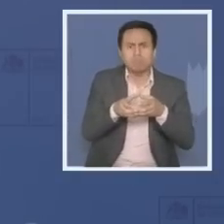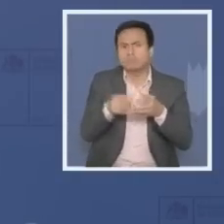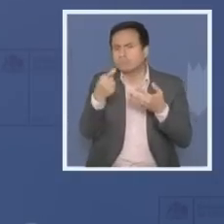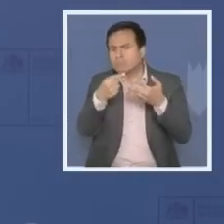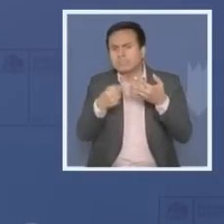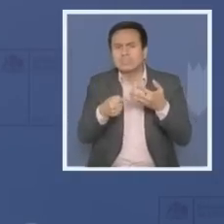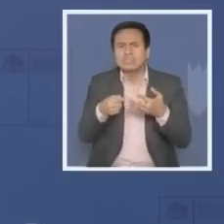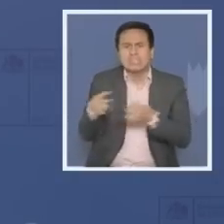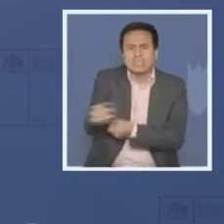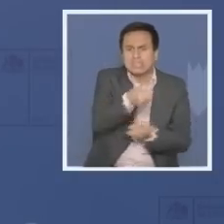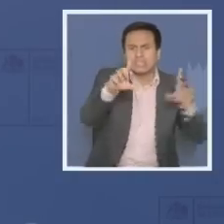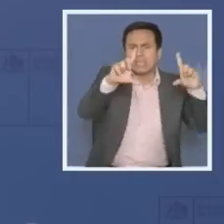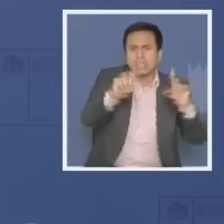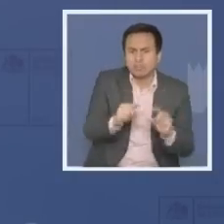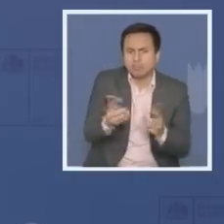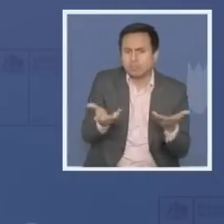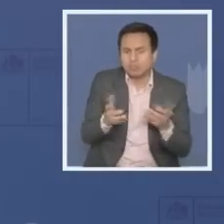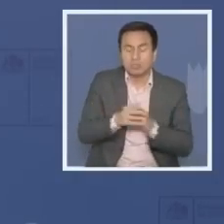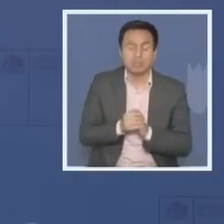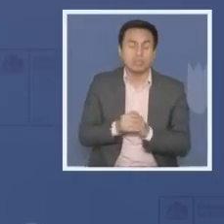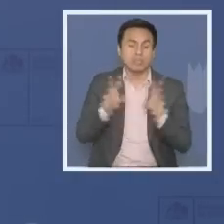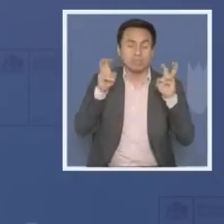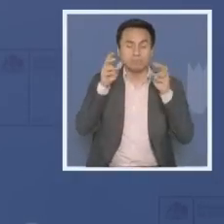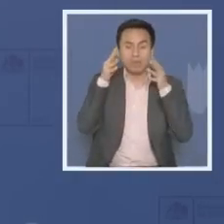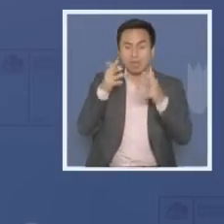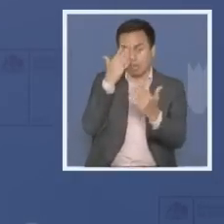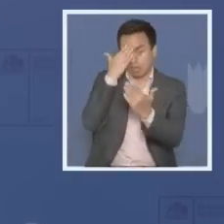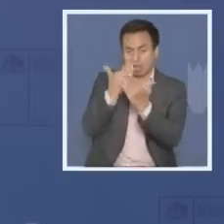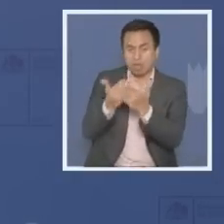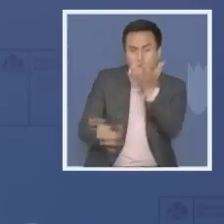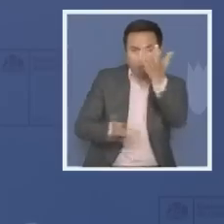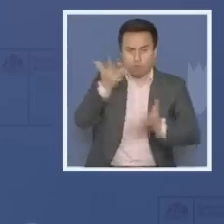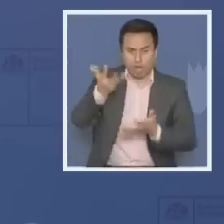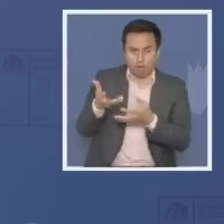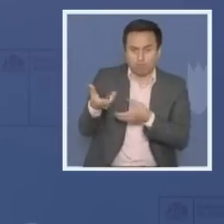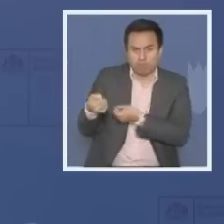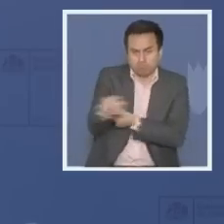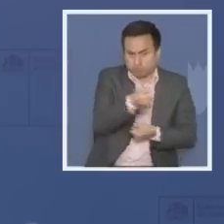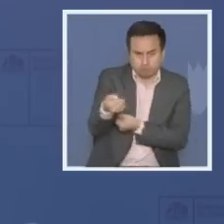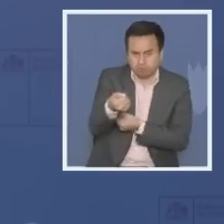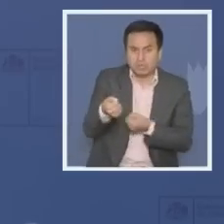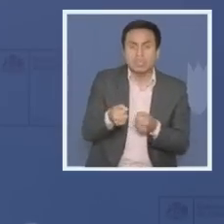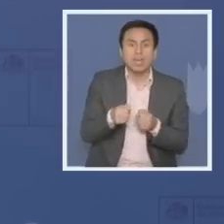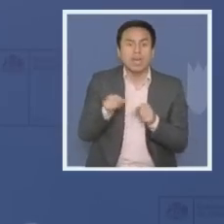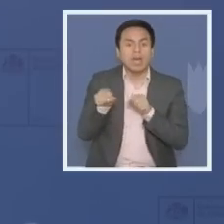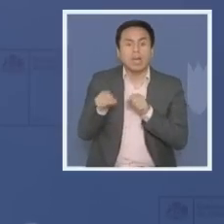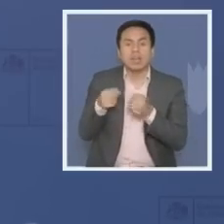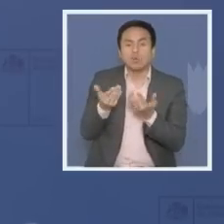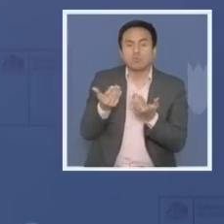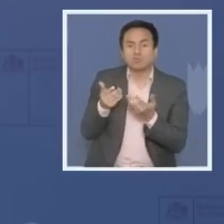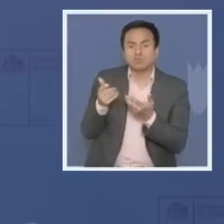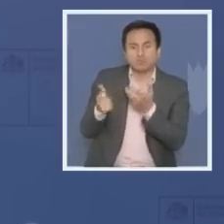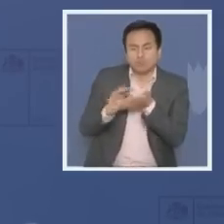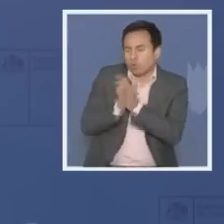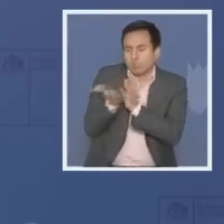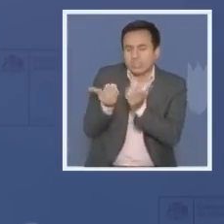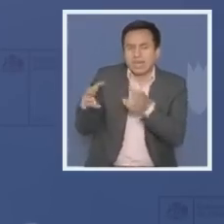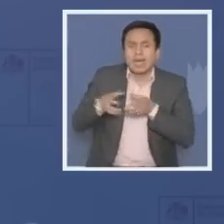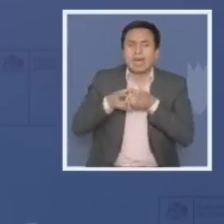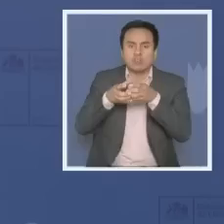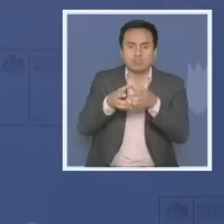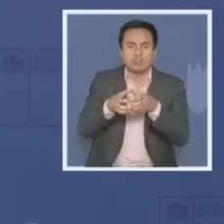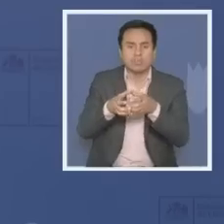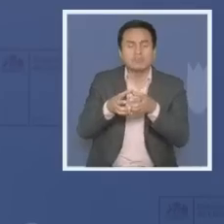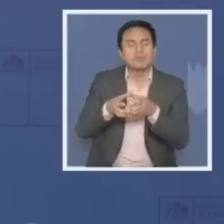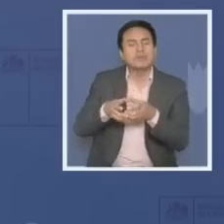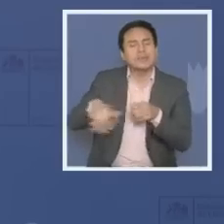estos incendios? A ver, del punto de vista del combate del fuego, los recursos que están desplegados son todos los necesarios. Lo que genera el